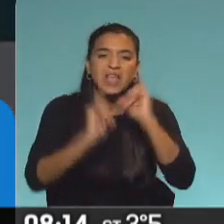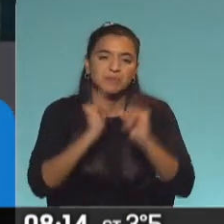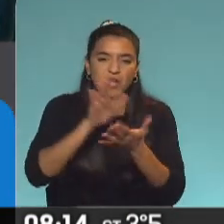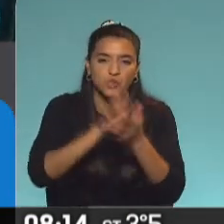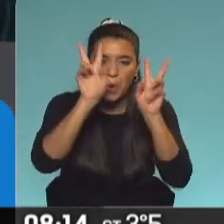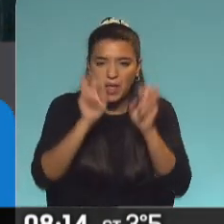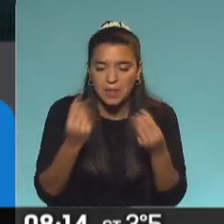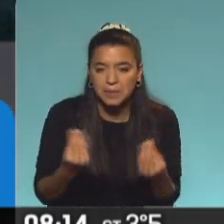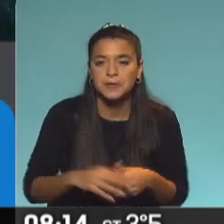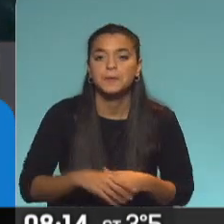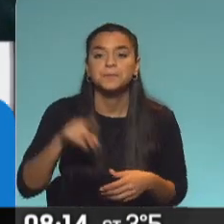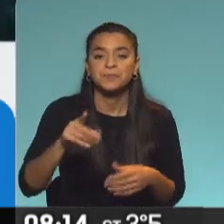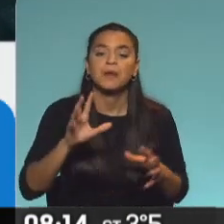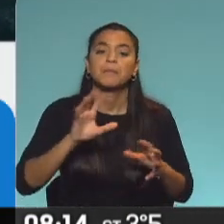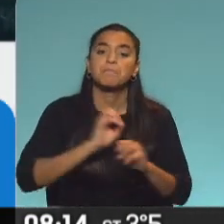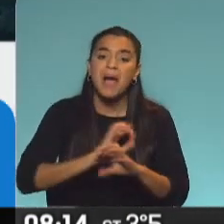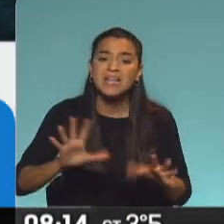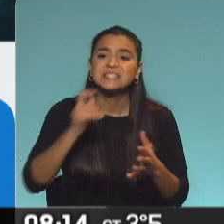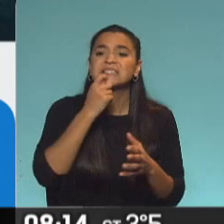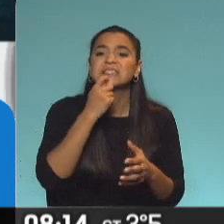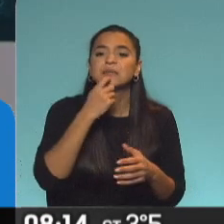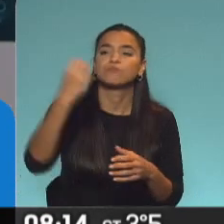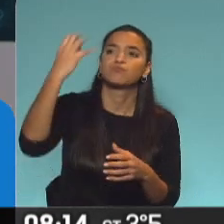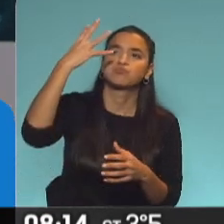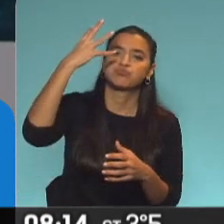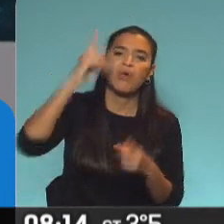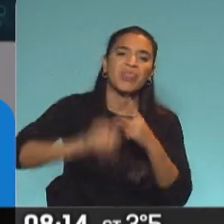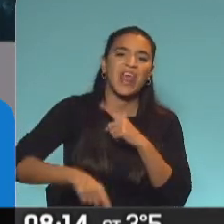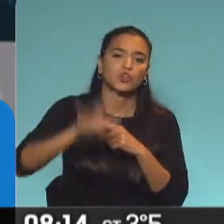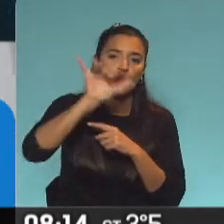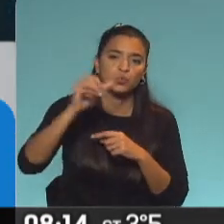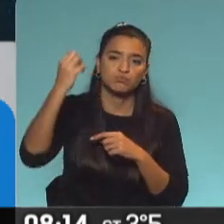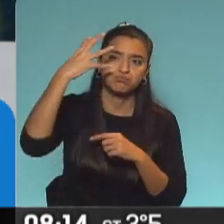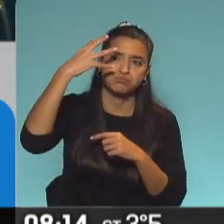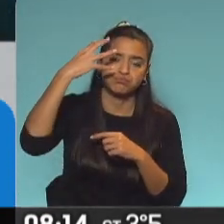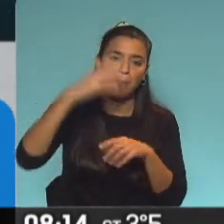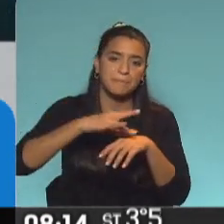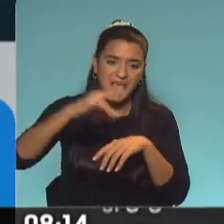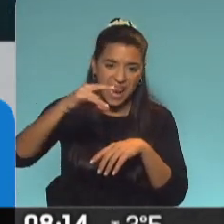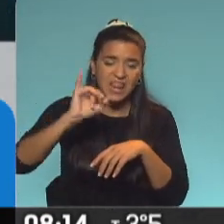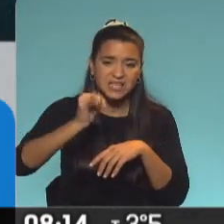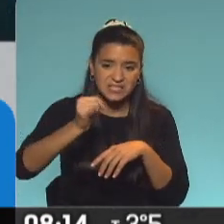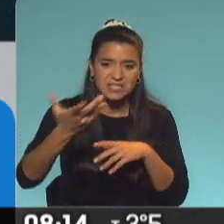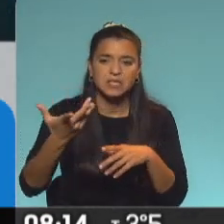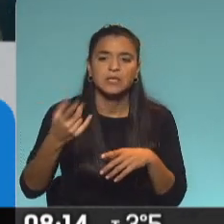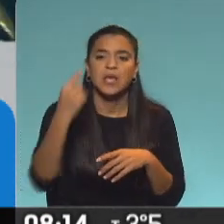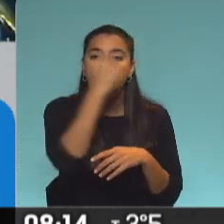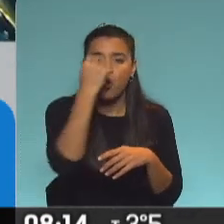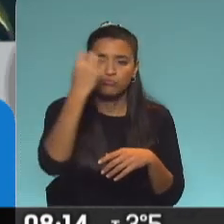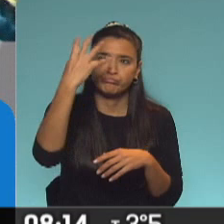respecto? Es perjudicial para la salud en caso que uno esté expuesto. O sea, es perjudicial para lo que es piel y la retina del